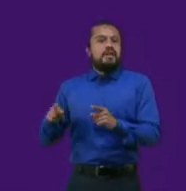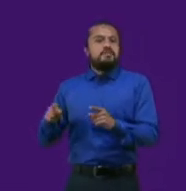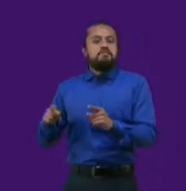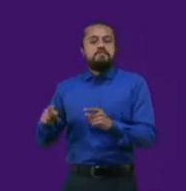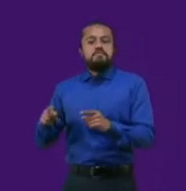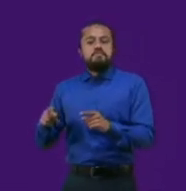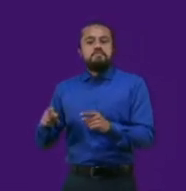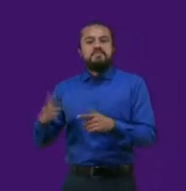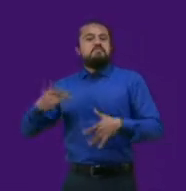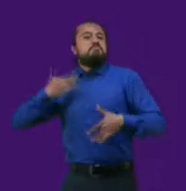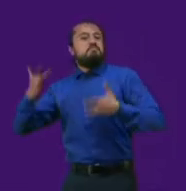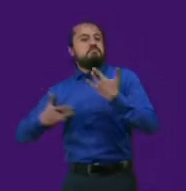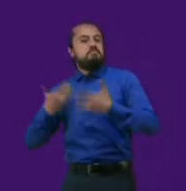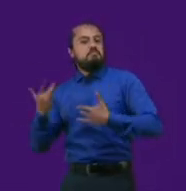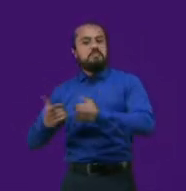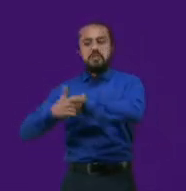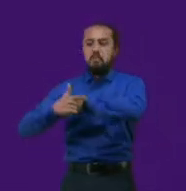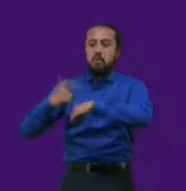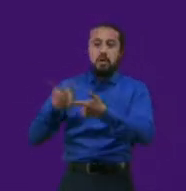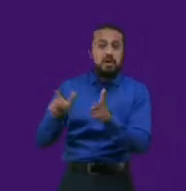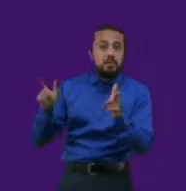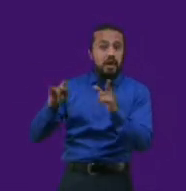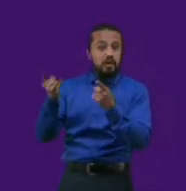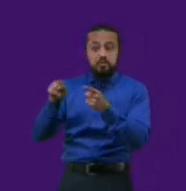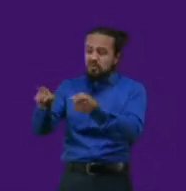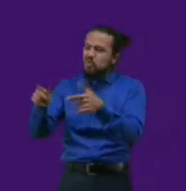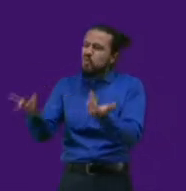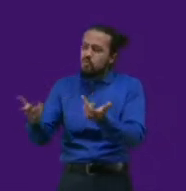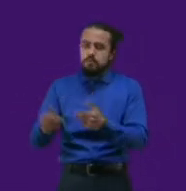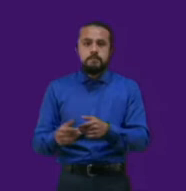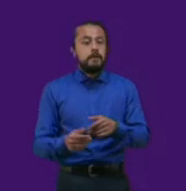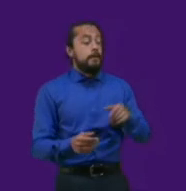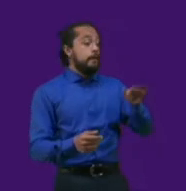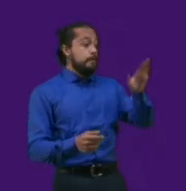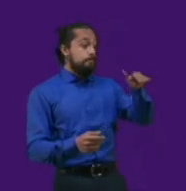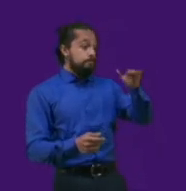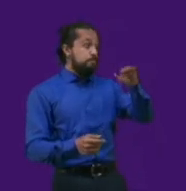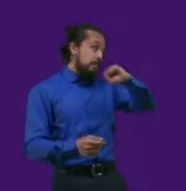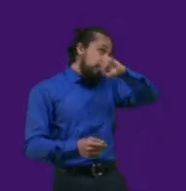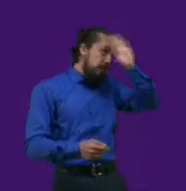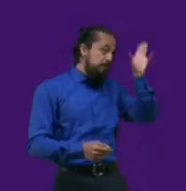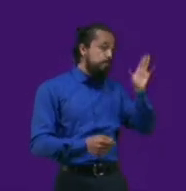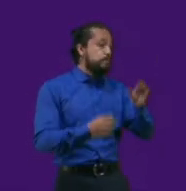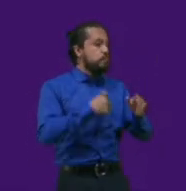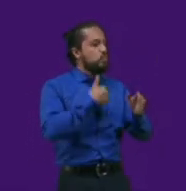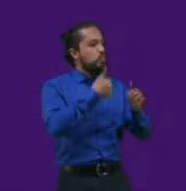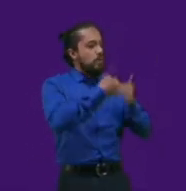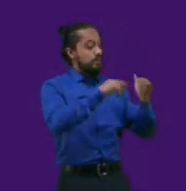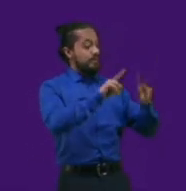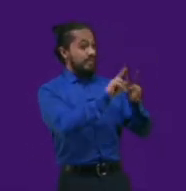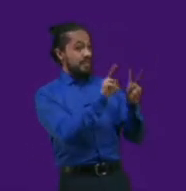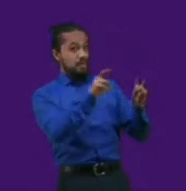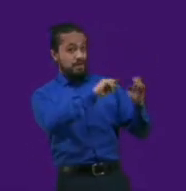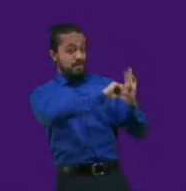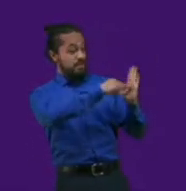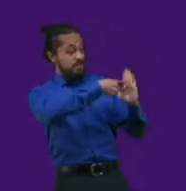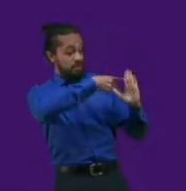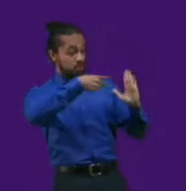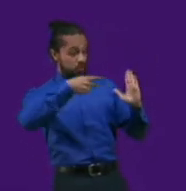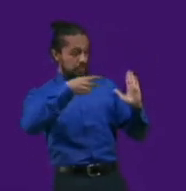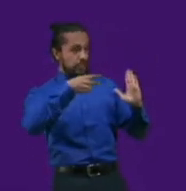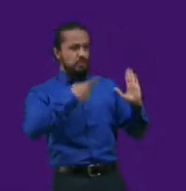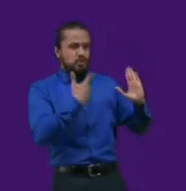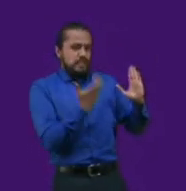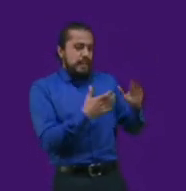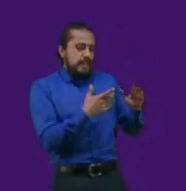lo enfrentaste? Para mí la premisa era tecnología. Yo quería hacer una compañía de tecnología. O sea, yo quería